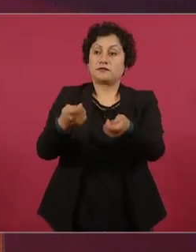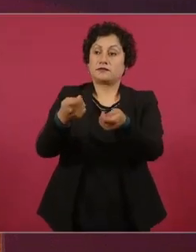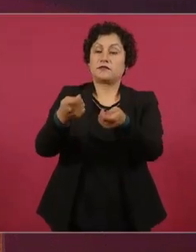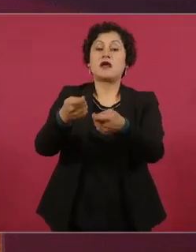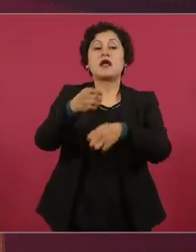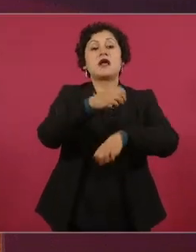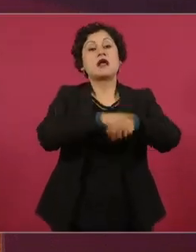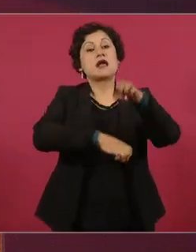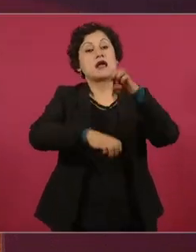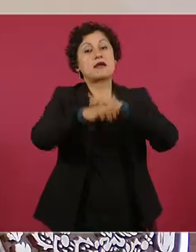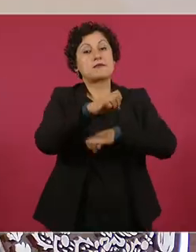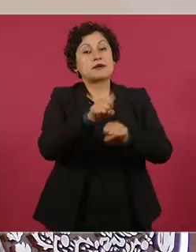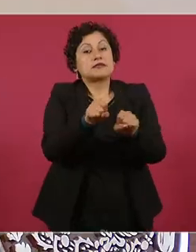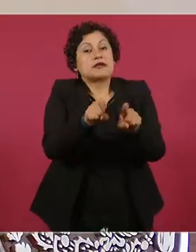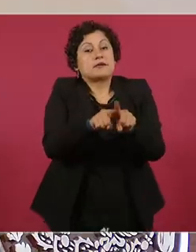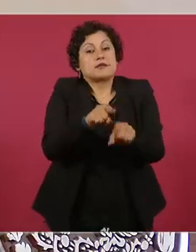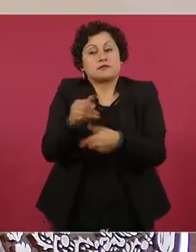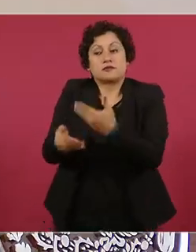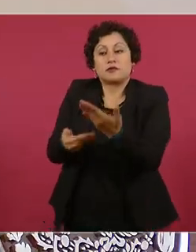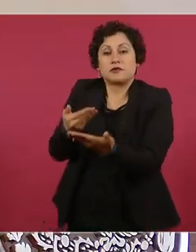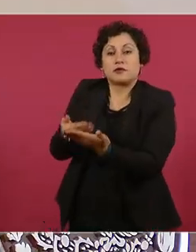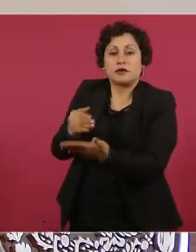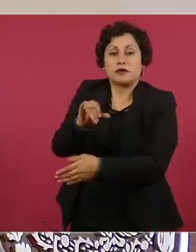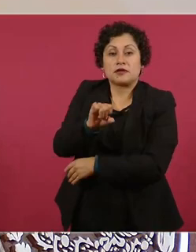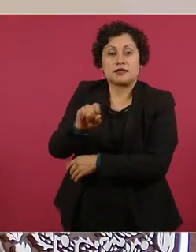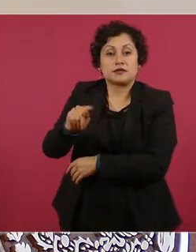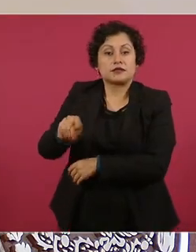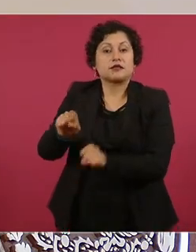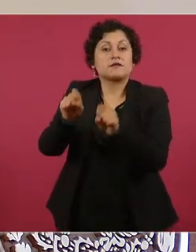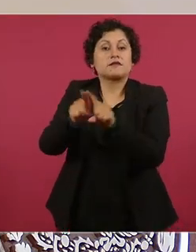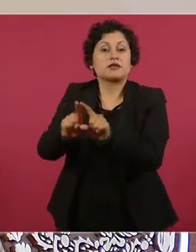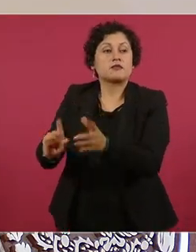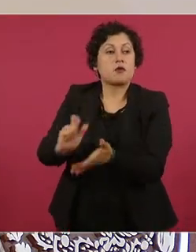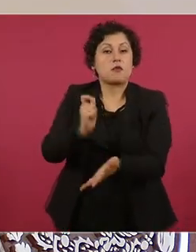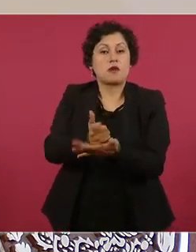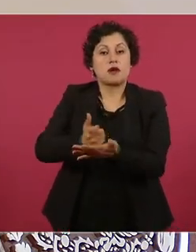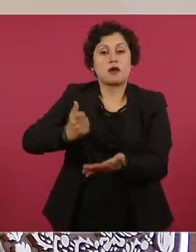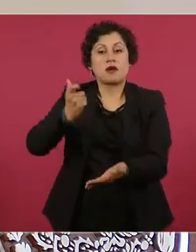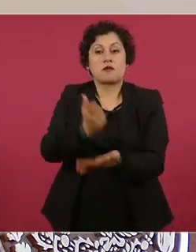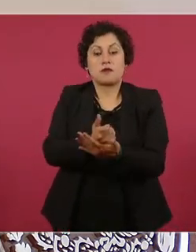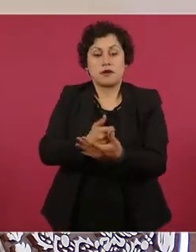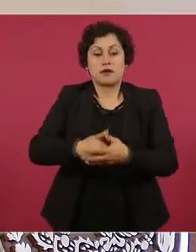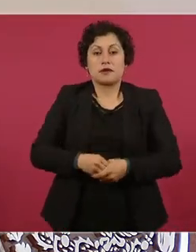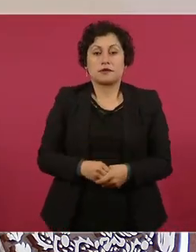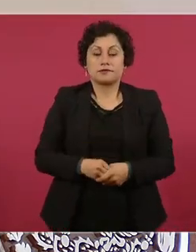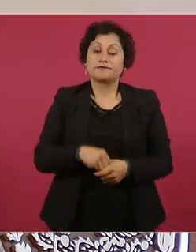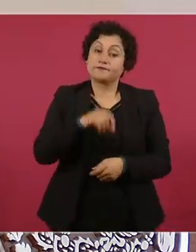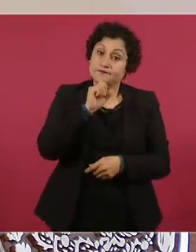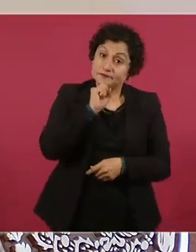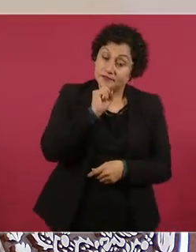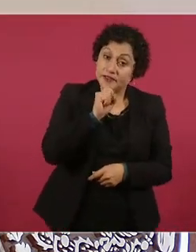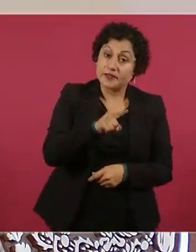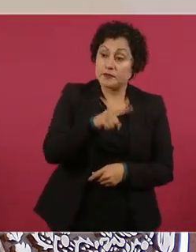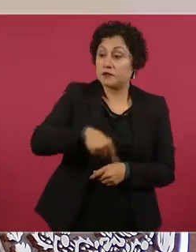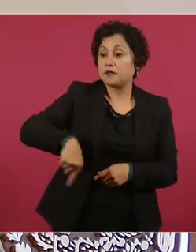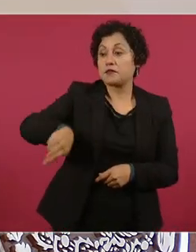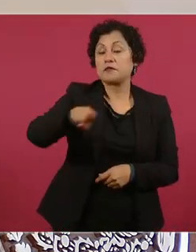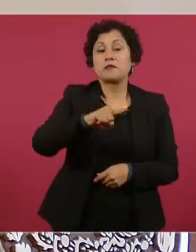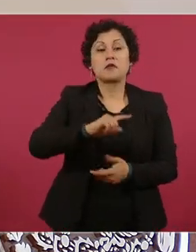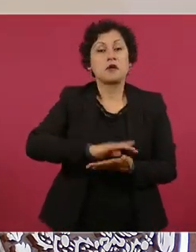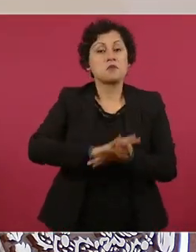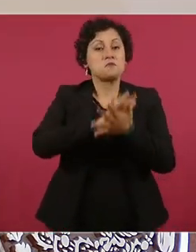prestan servicios al Issste. También oposición al cambio, presidente, y